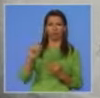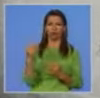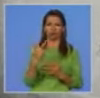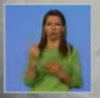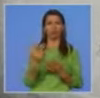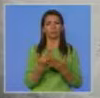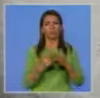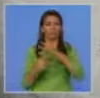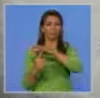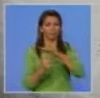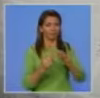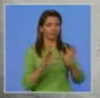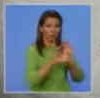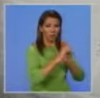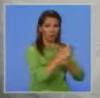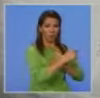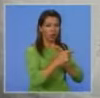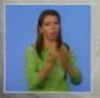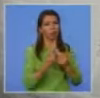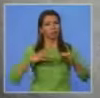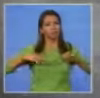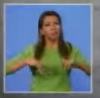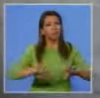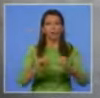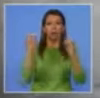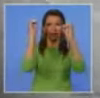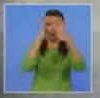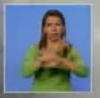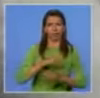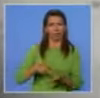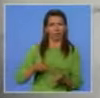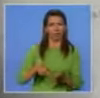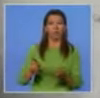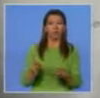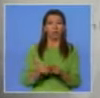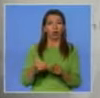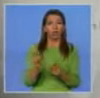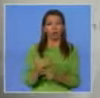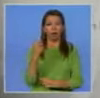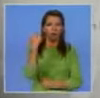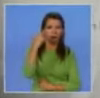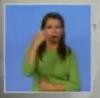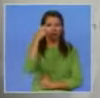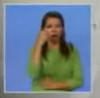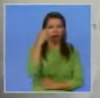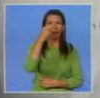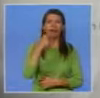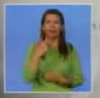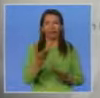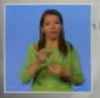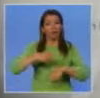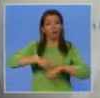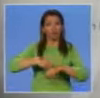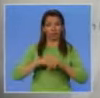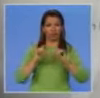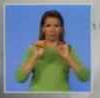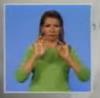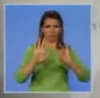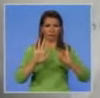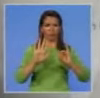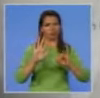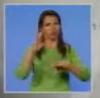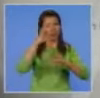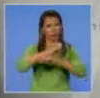Alfaro. En un concierto gratuito. El Festival de la Salsa se tomará el centro de Guayaquil desde las 17:30 en 9 de octubre y Pedro